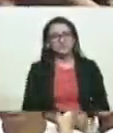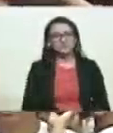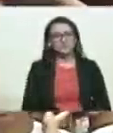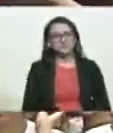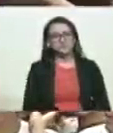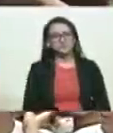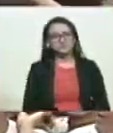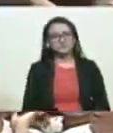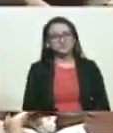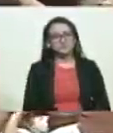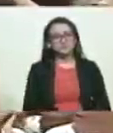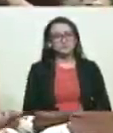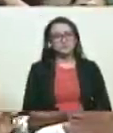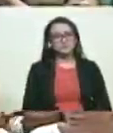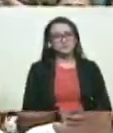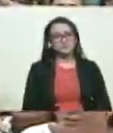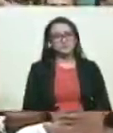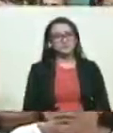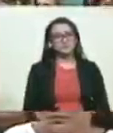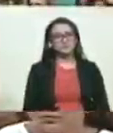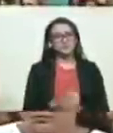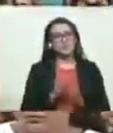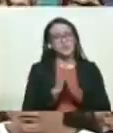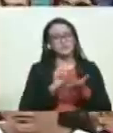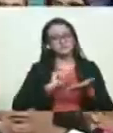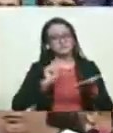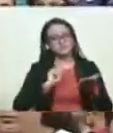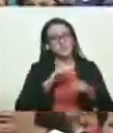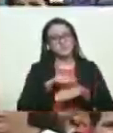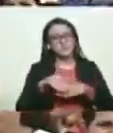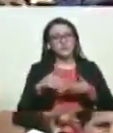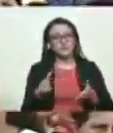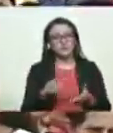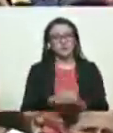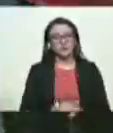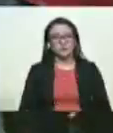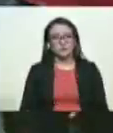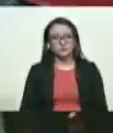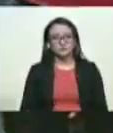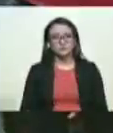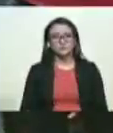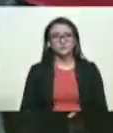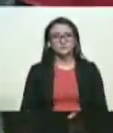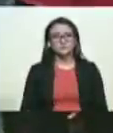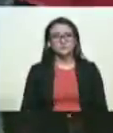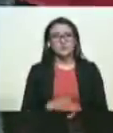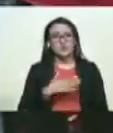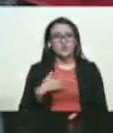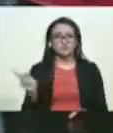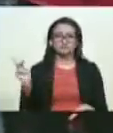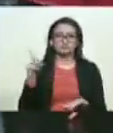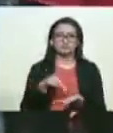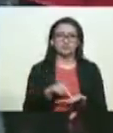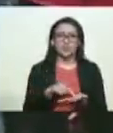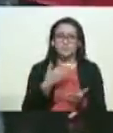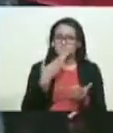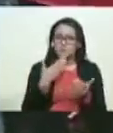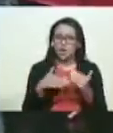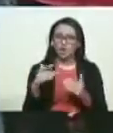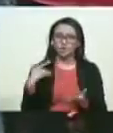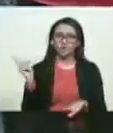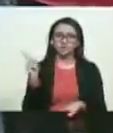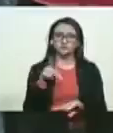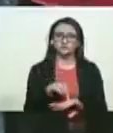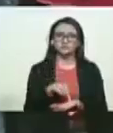también es andino tome nota ministro yo quiero venir muy pronto